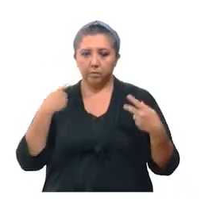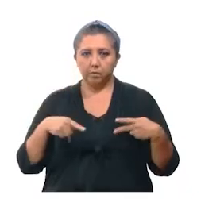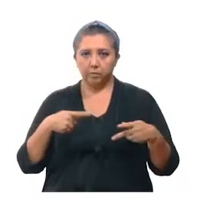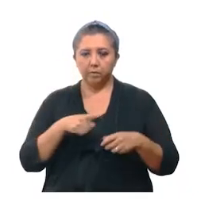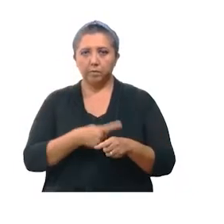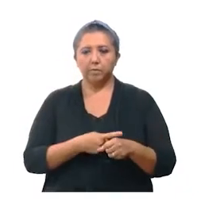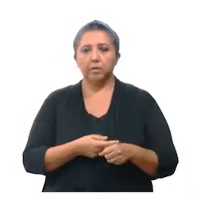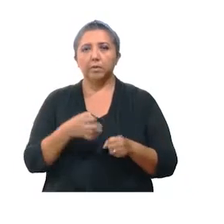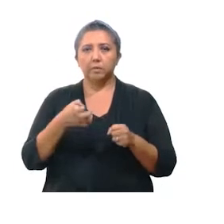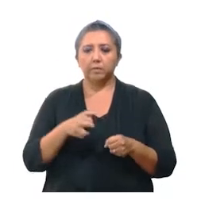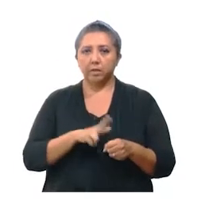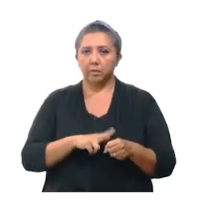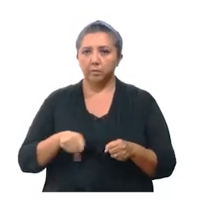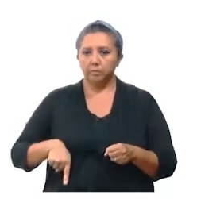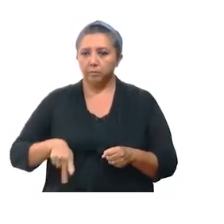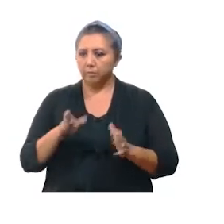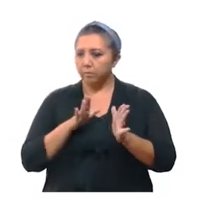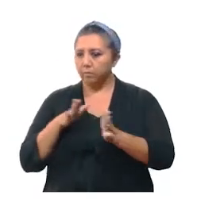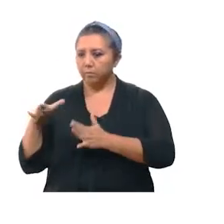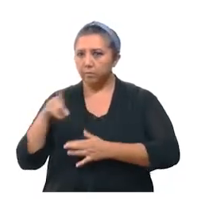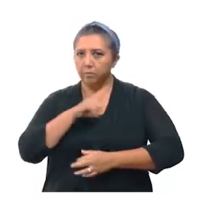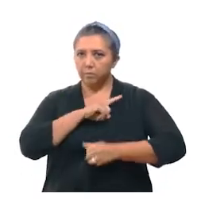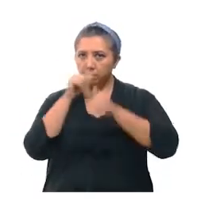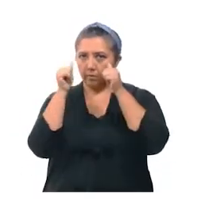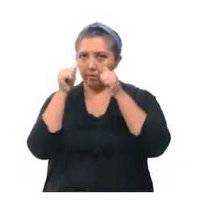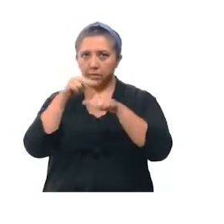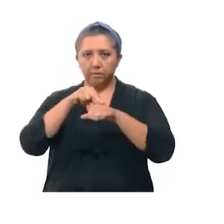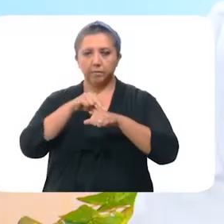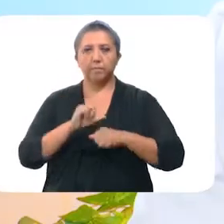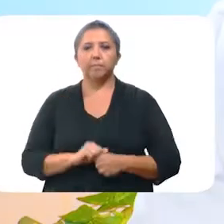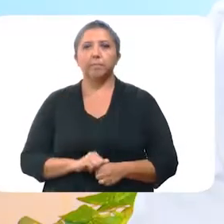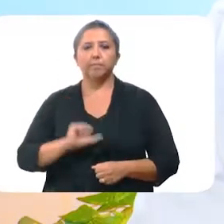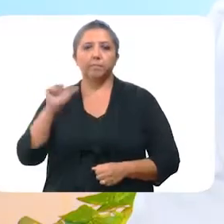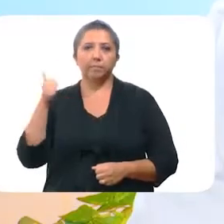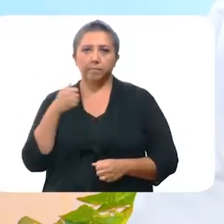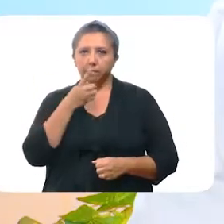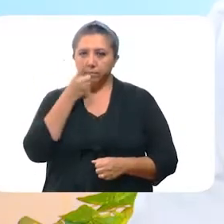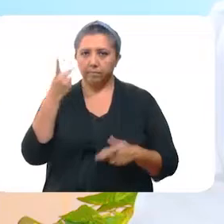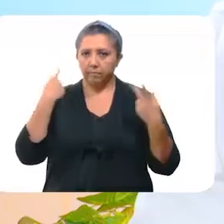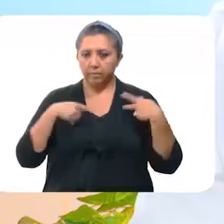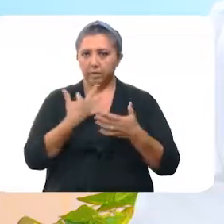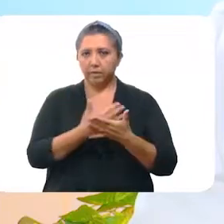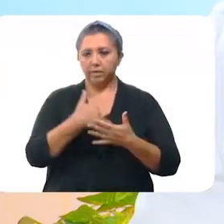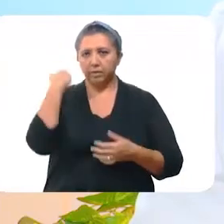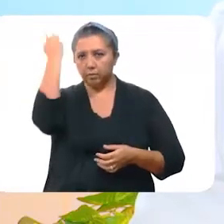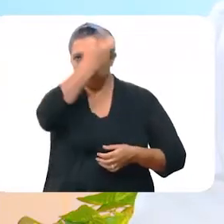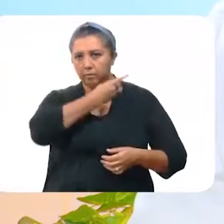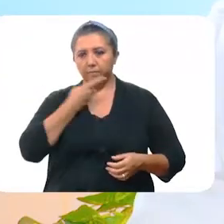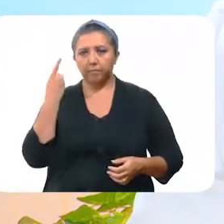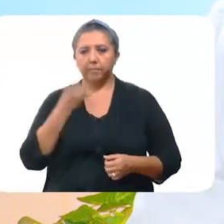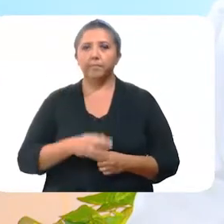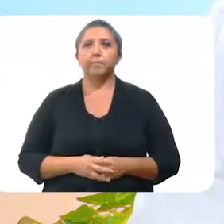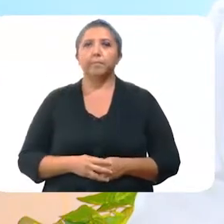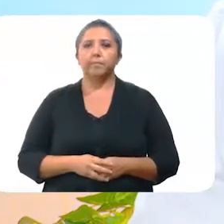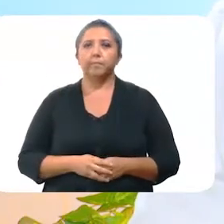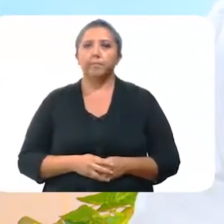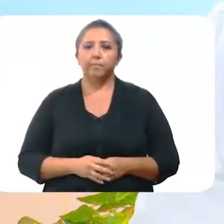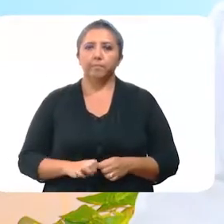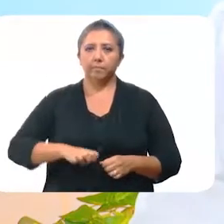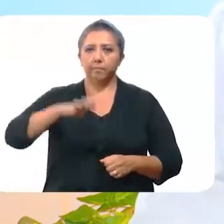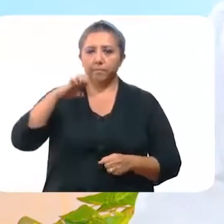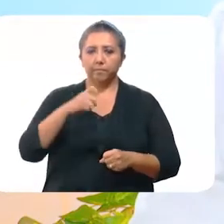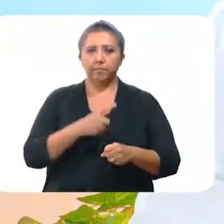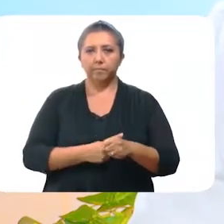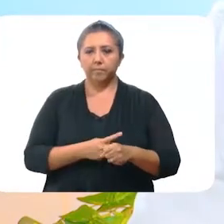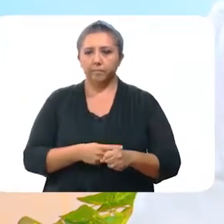casos positivos están en hospitales públicos y en aislamiento total. Hay otros pacientes a la espera de diagnóstico. El